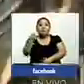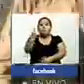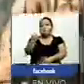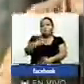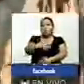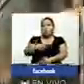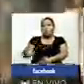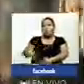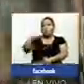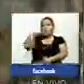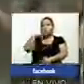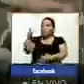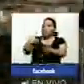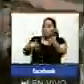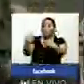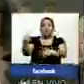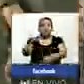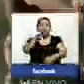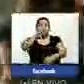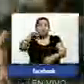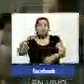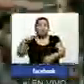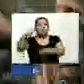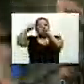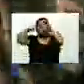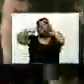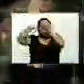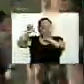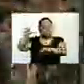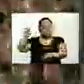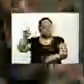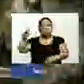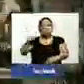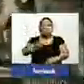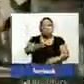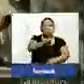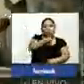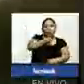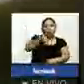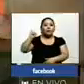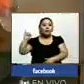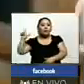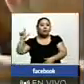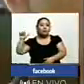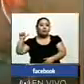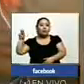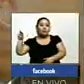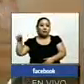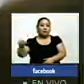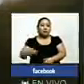mandatario salvadoreño. Con imágenes de Eric Alfaro, Ileana Leiva, Noticiero Hechos.